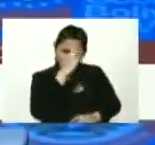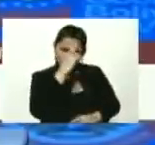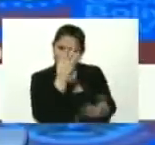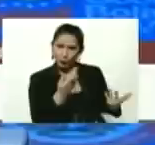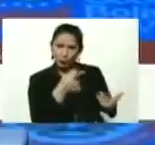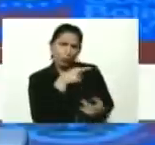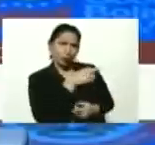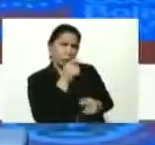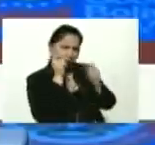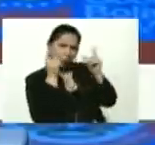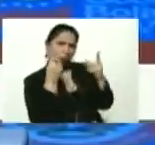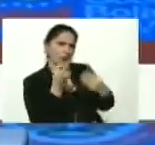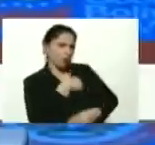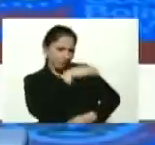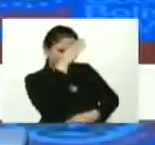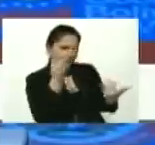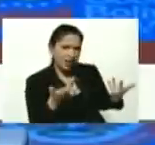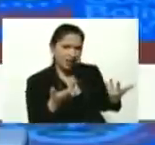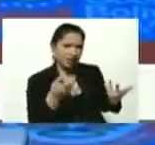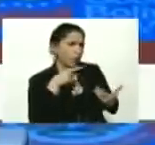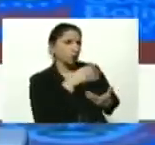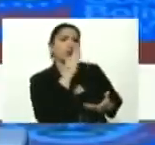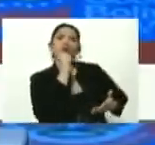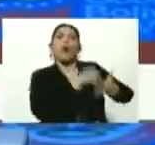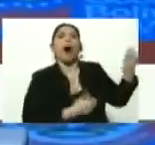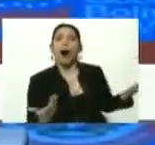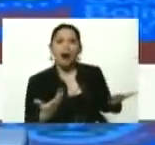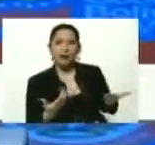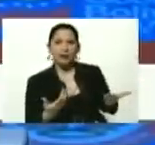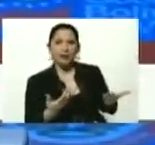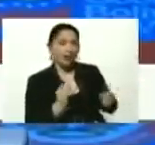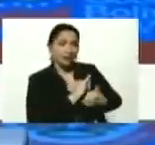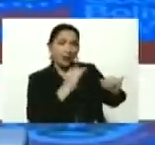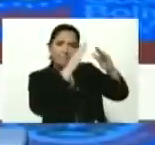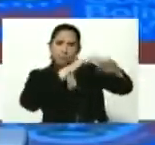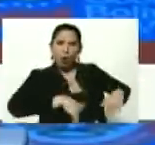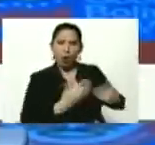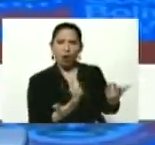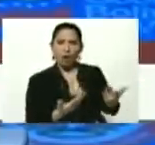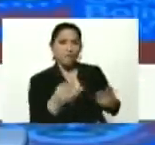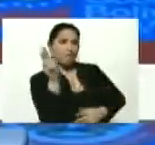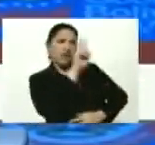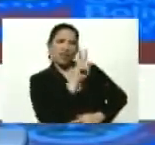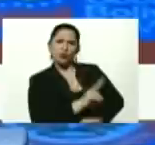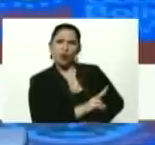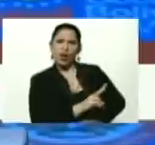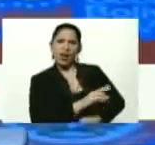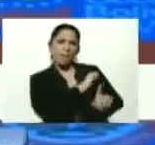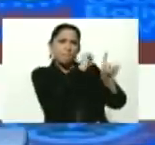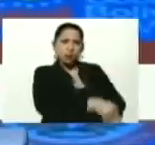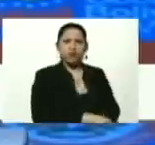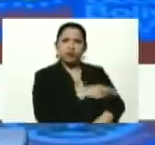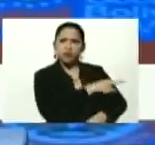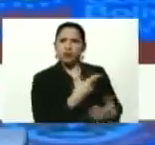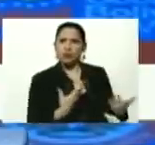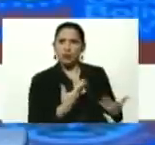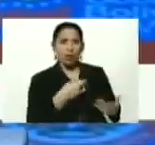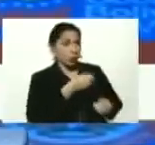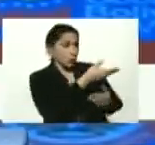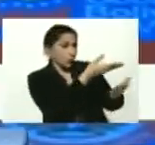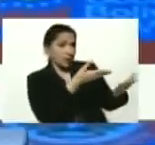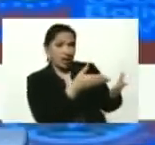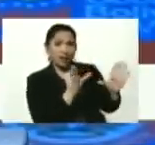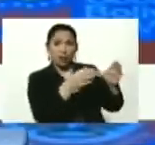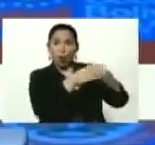si no te has dado cuenta. Tú no existes, ya se derrumbó. Venezuela te derrotó y a ustedes lo